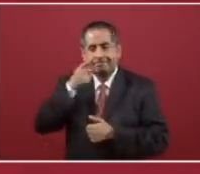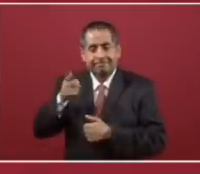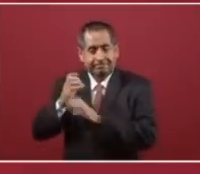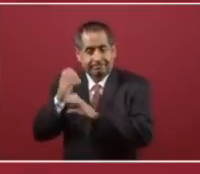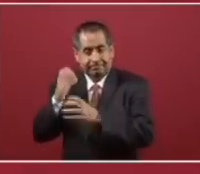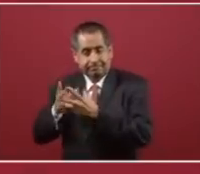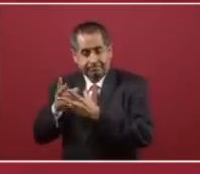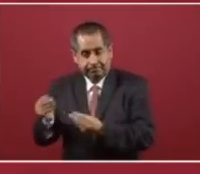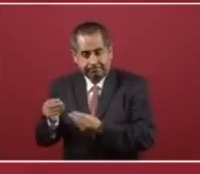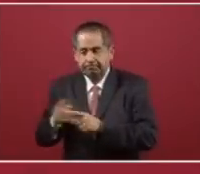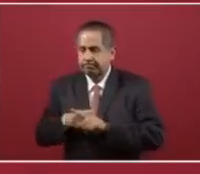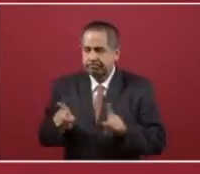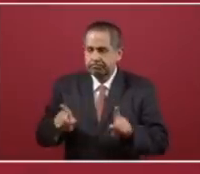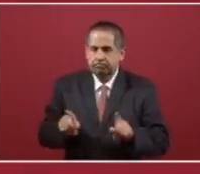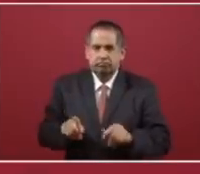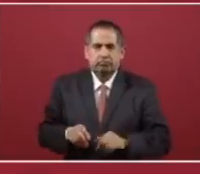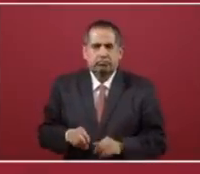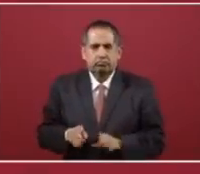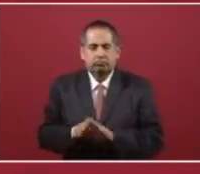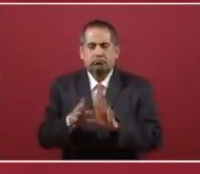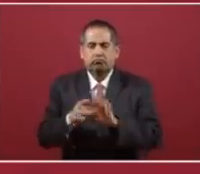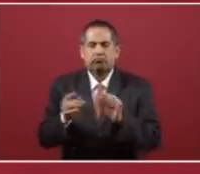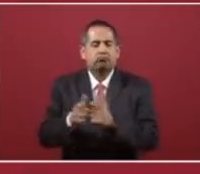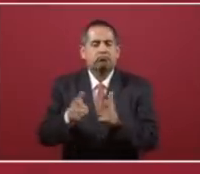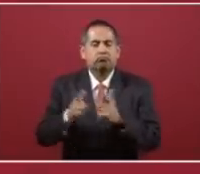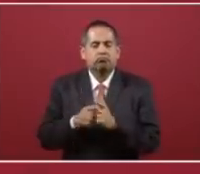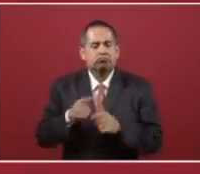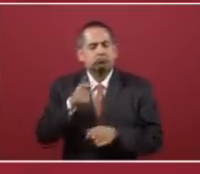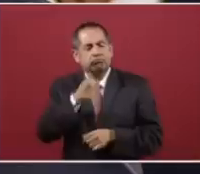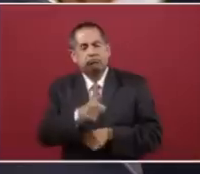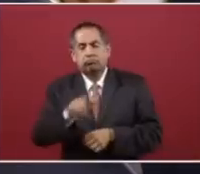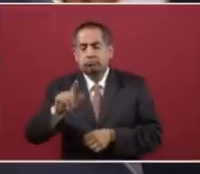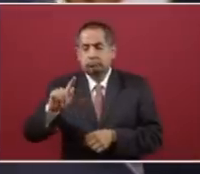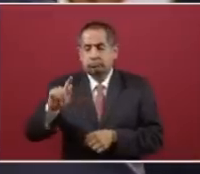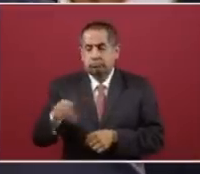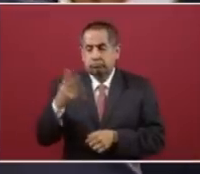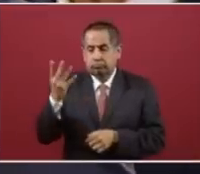si se encontró a un grupo de 74